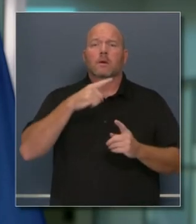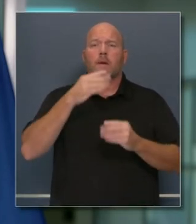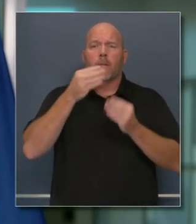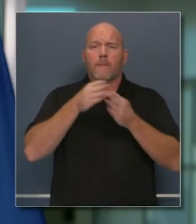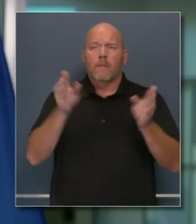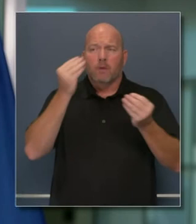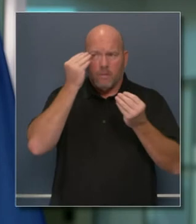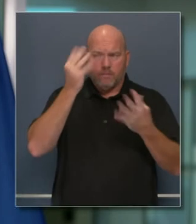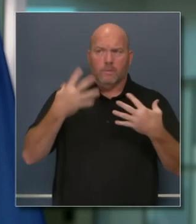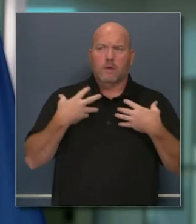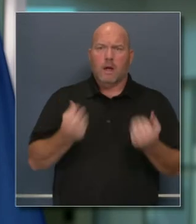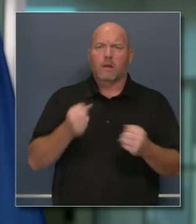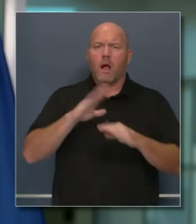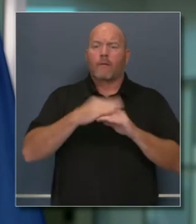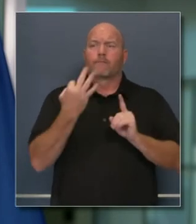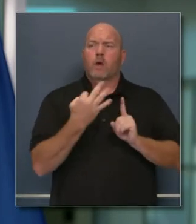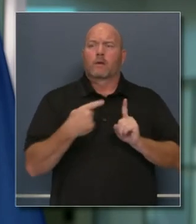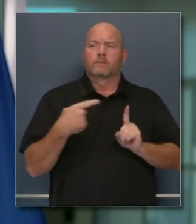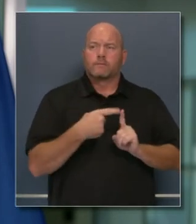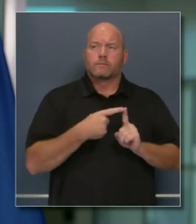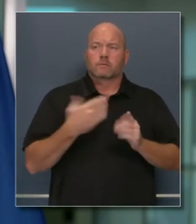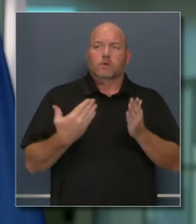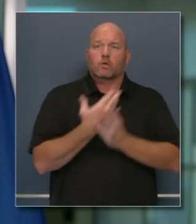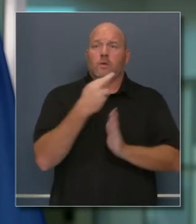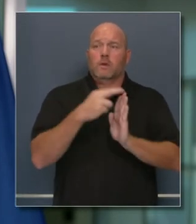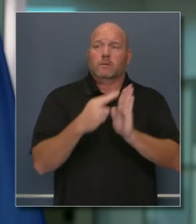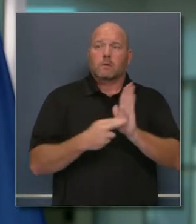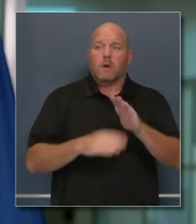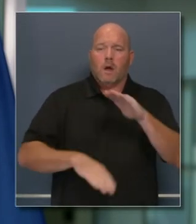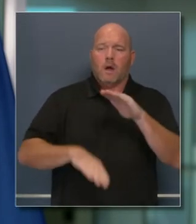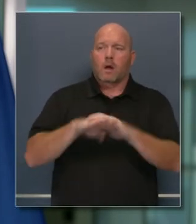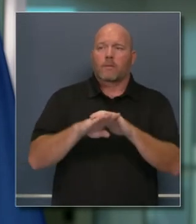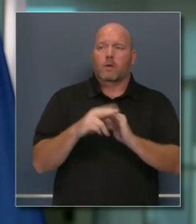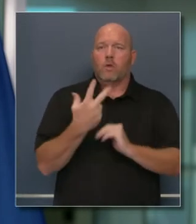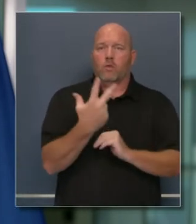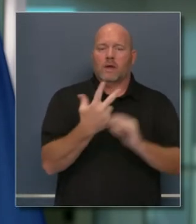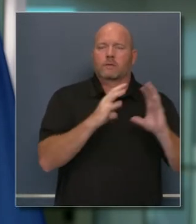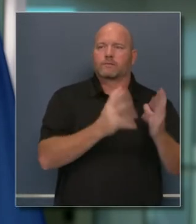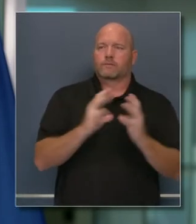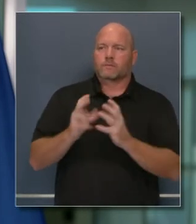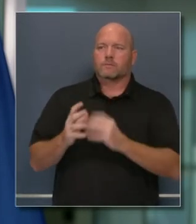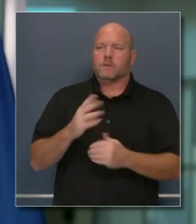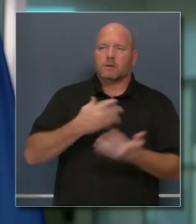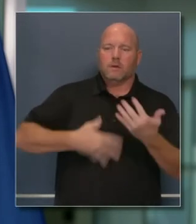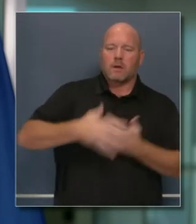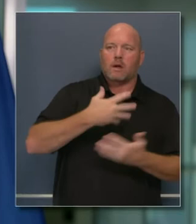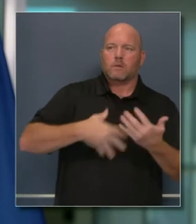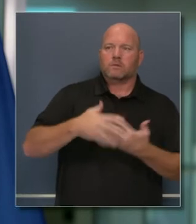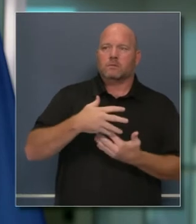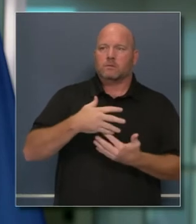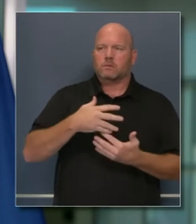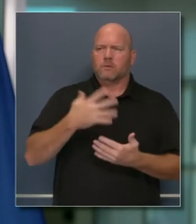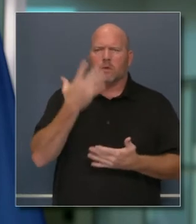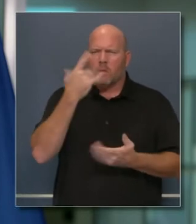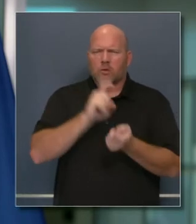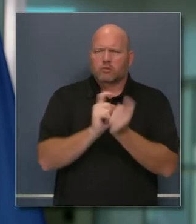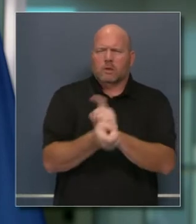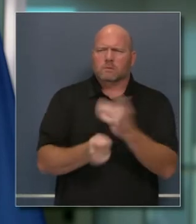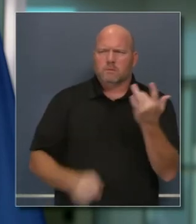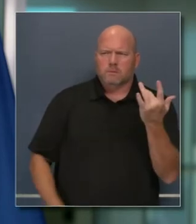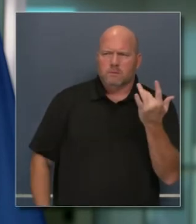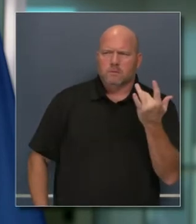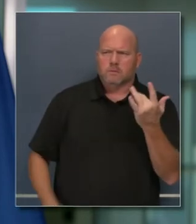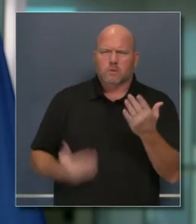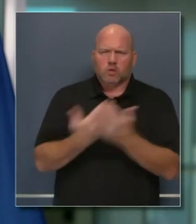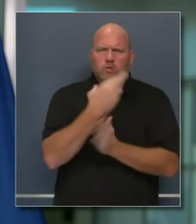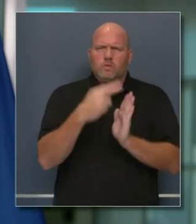El Departamento de Salud Pública publicó nuevos criterios para las personas que están